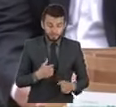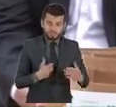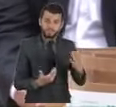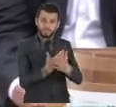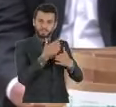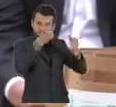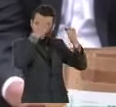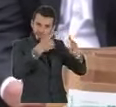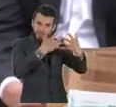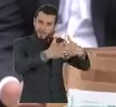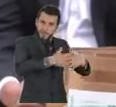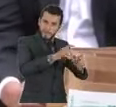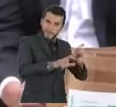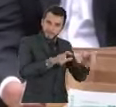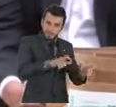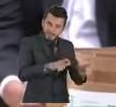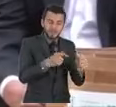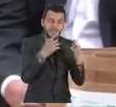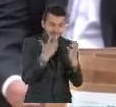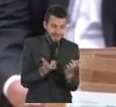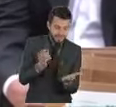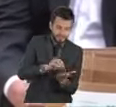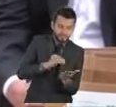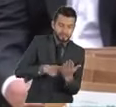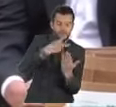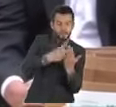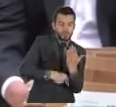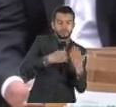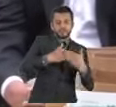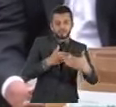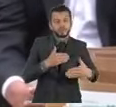a desarrollar específicamente un programa de plan terrazas,